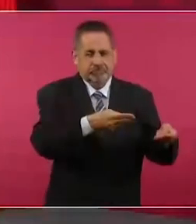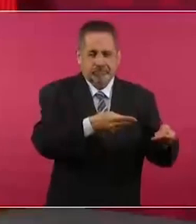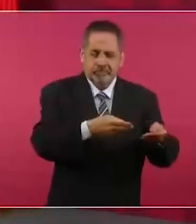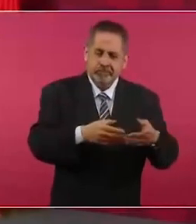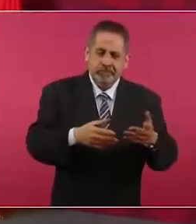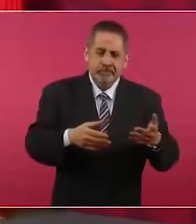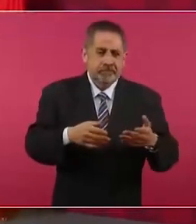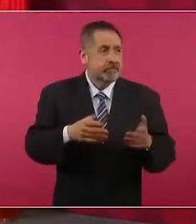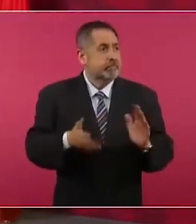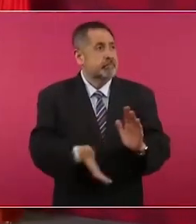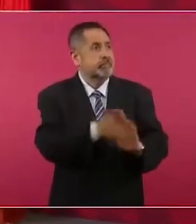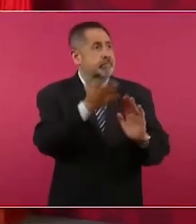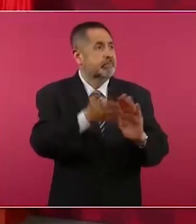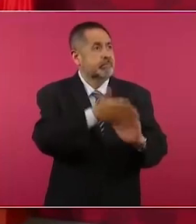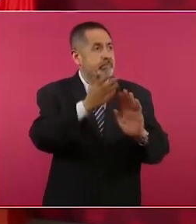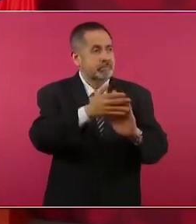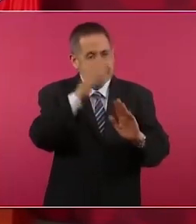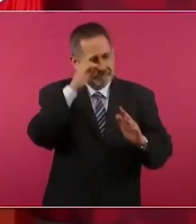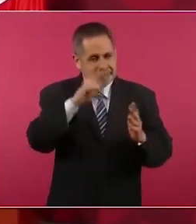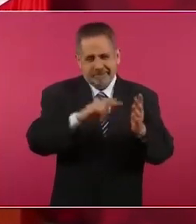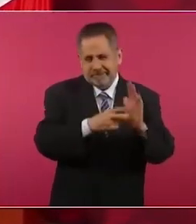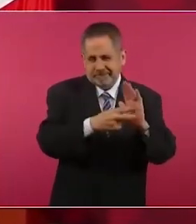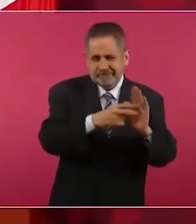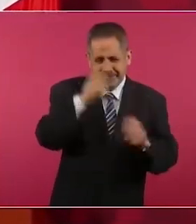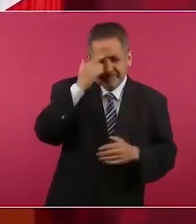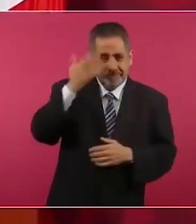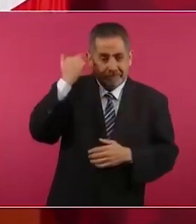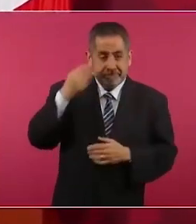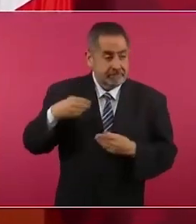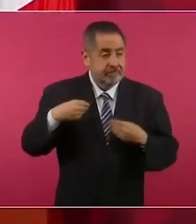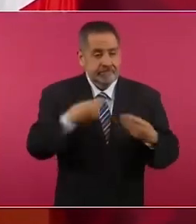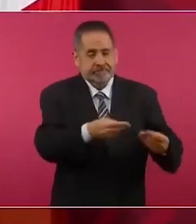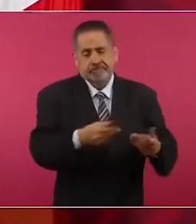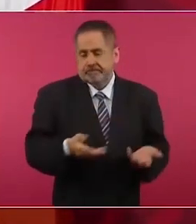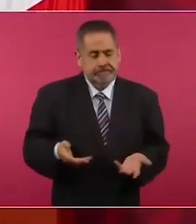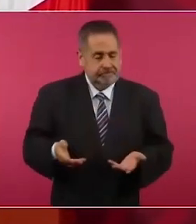de obra que se entregaban, incluso